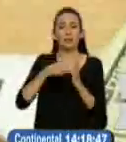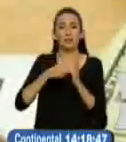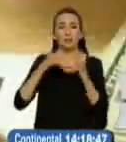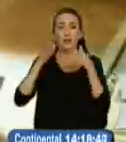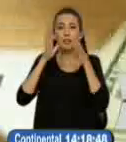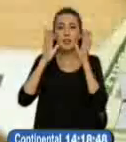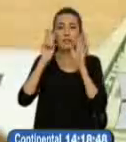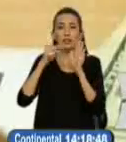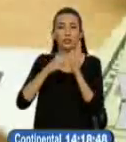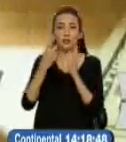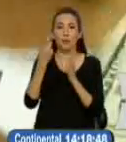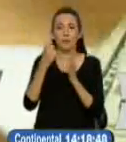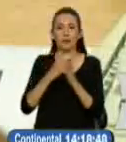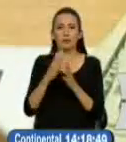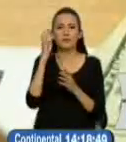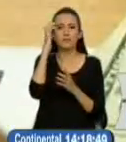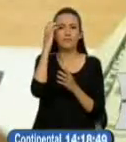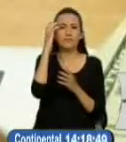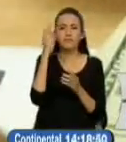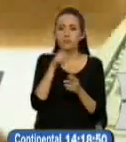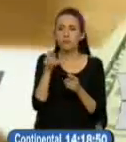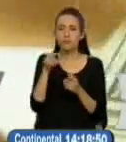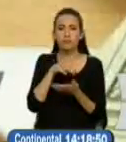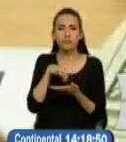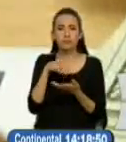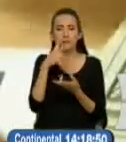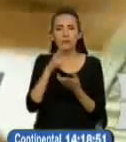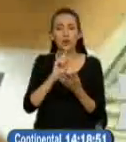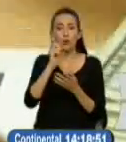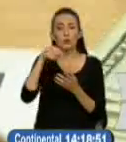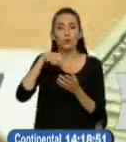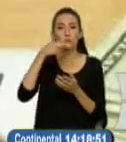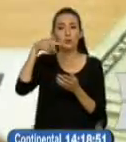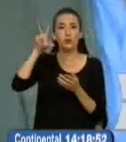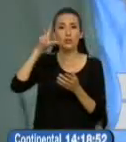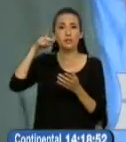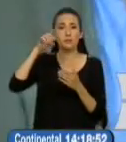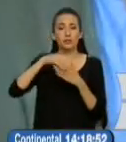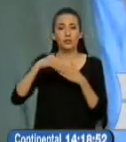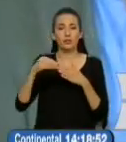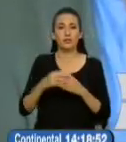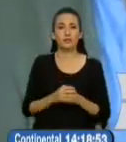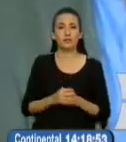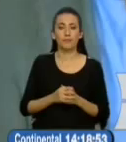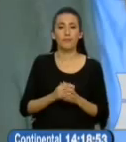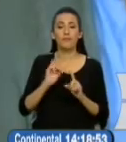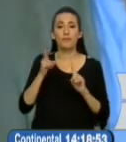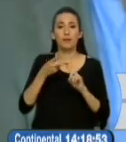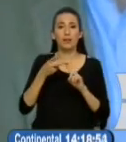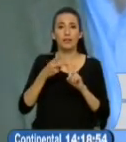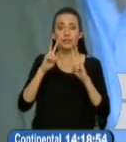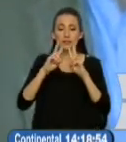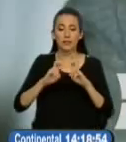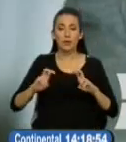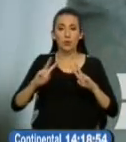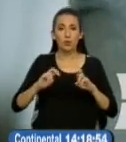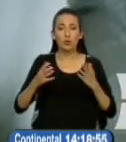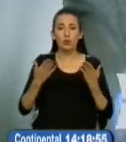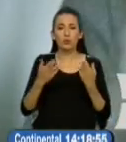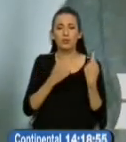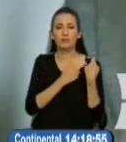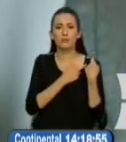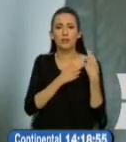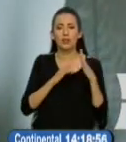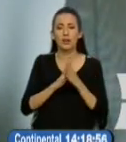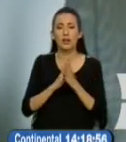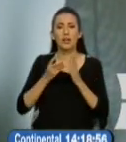este tema, habría sospechas de un presunto perjuicio al Estado por $1.3 millones. Mientras que la segunda investigación tiene relación a un presunto lavado